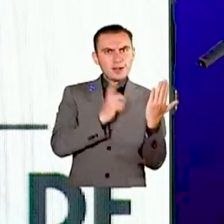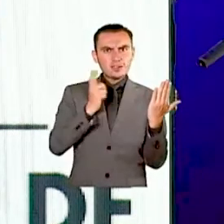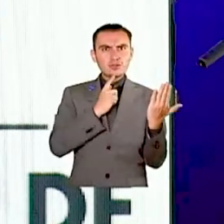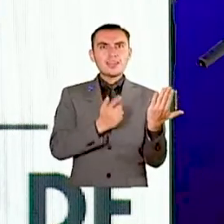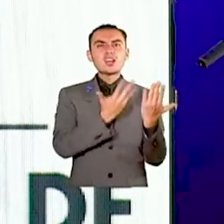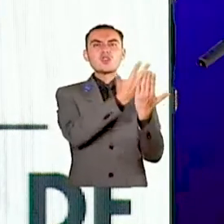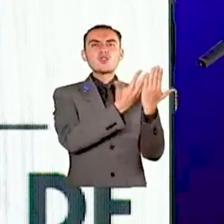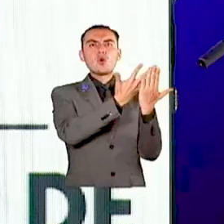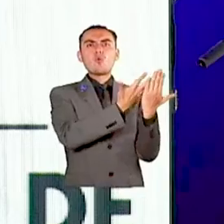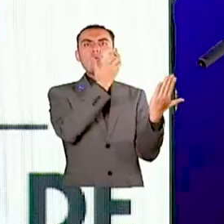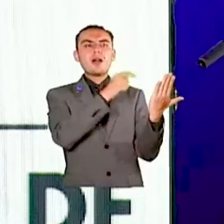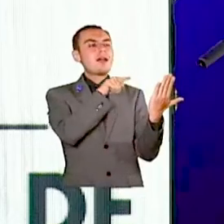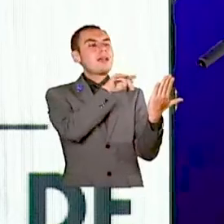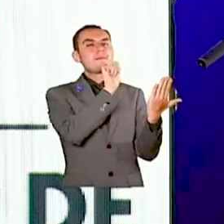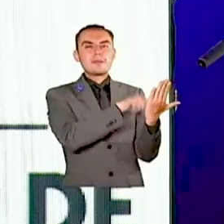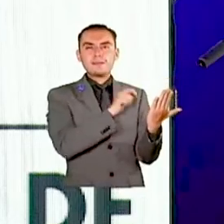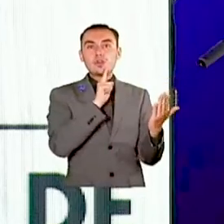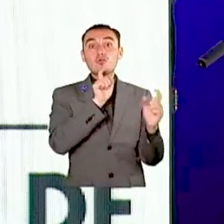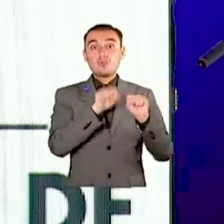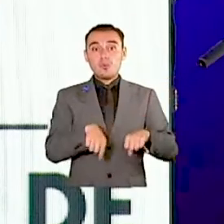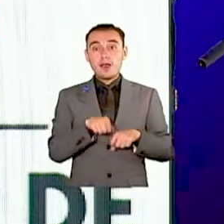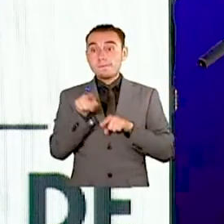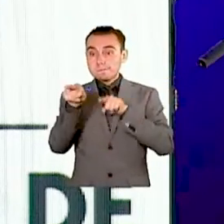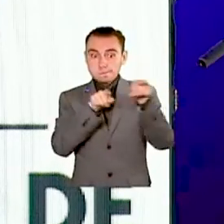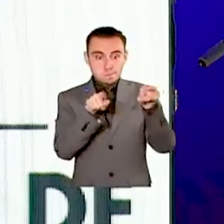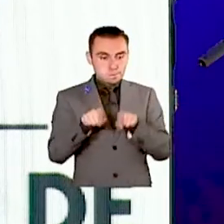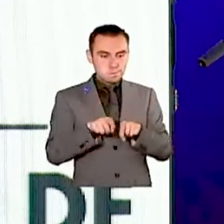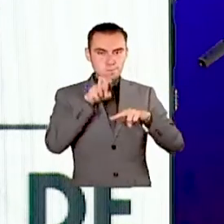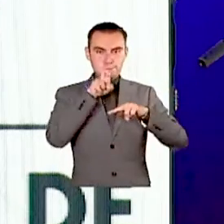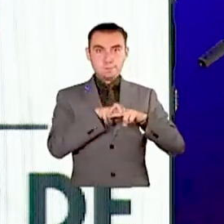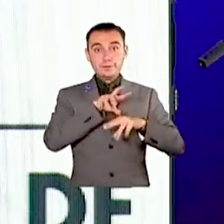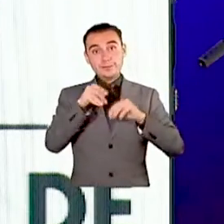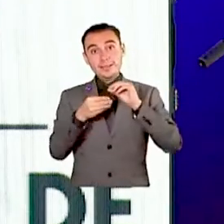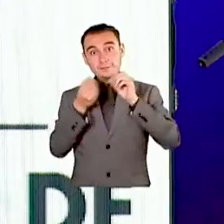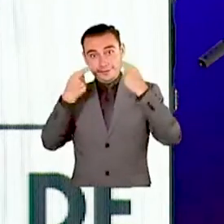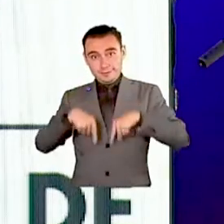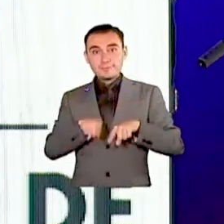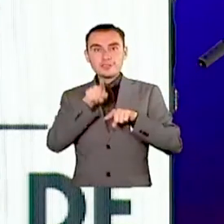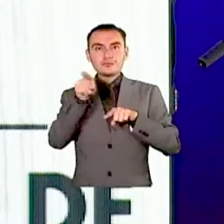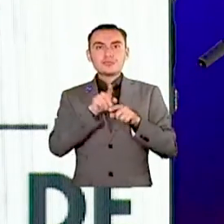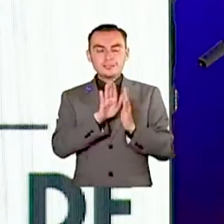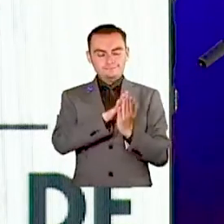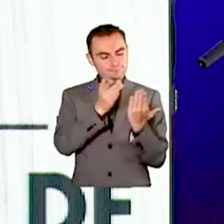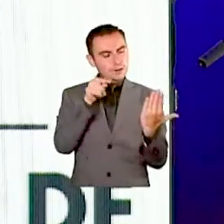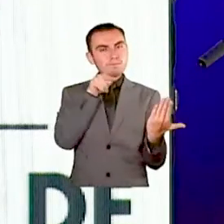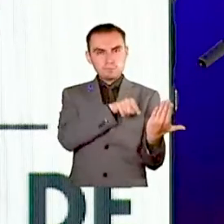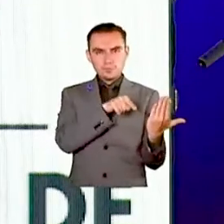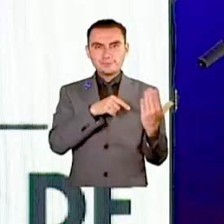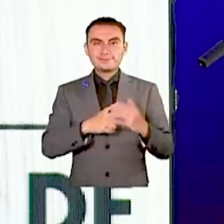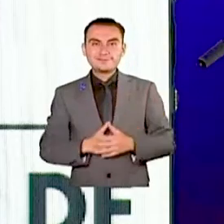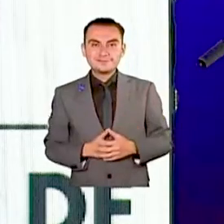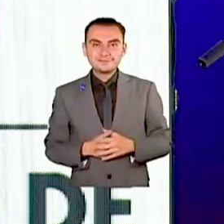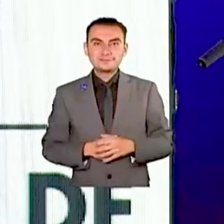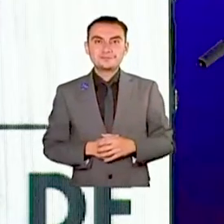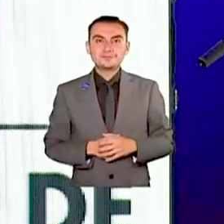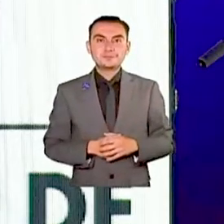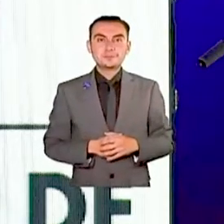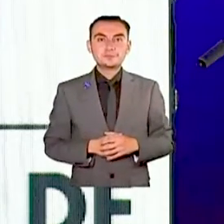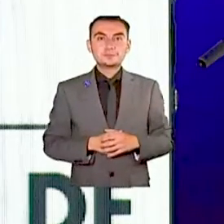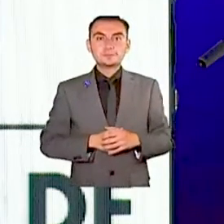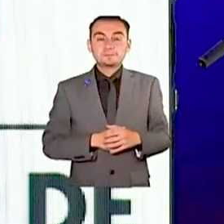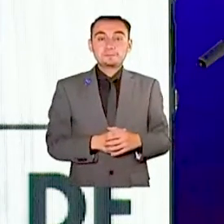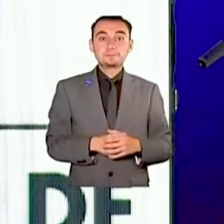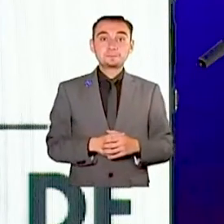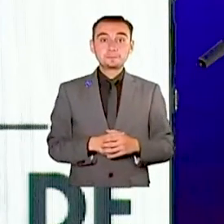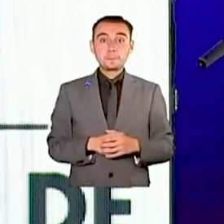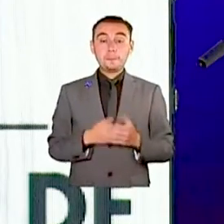el código QR que se encuentra ubicado en cada uno de esos puestos y también en la cartilla de rendición de cuentas.